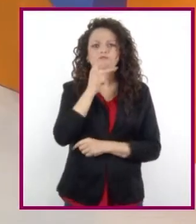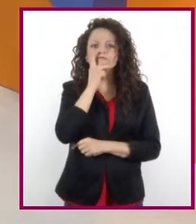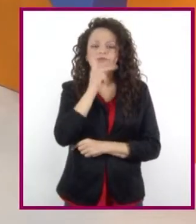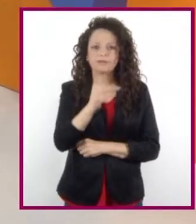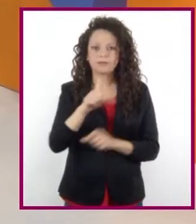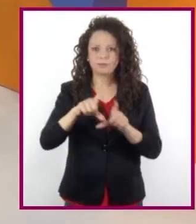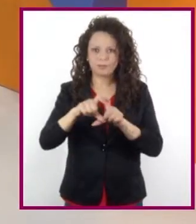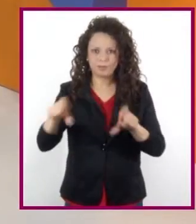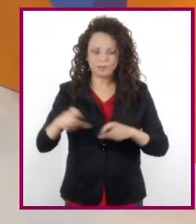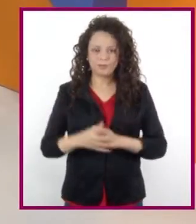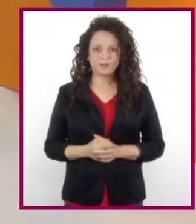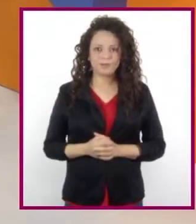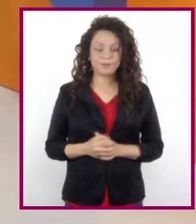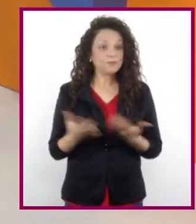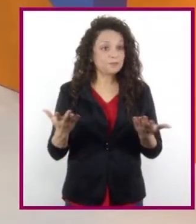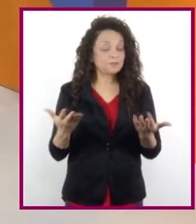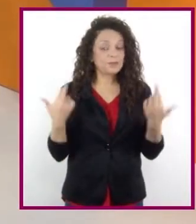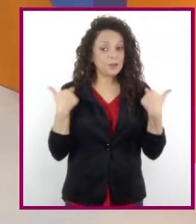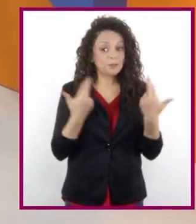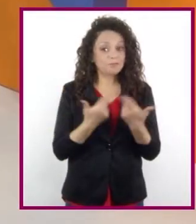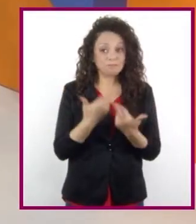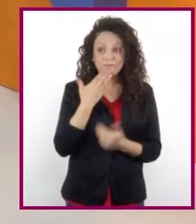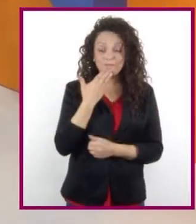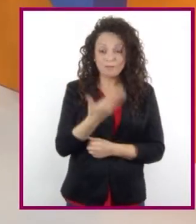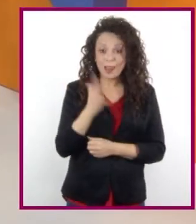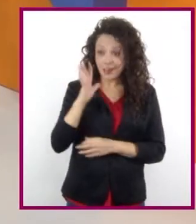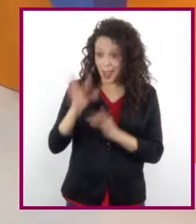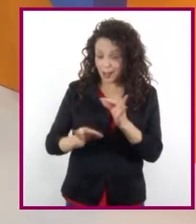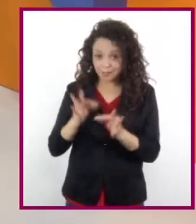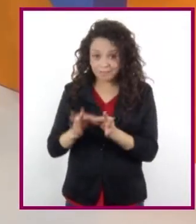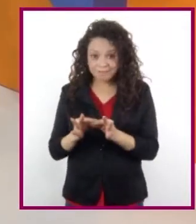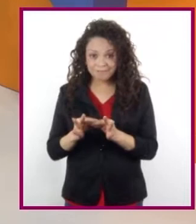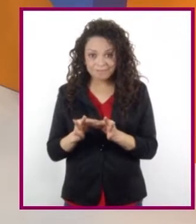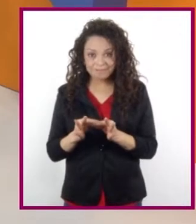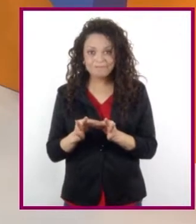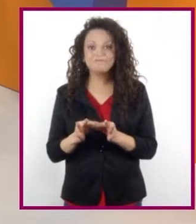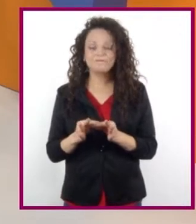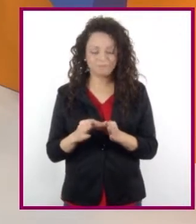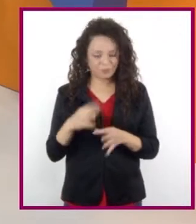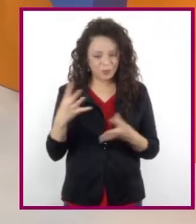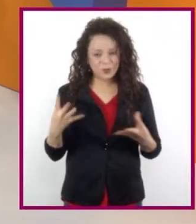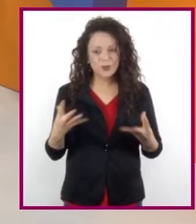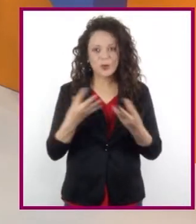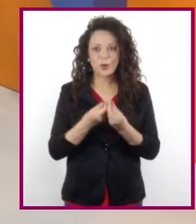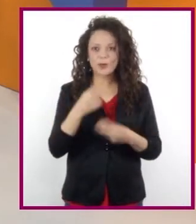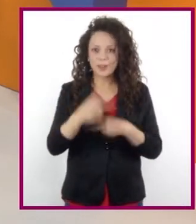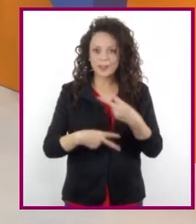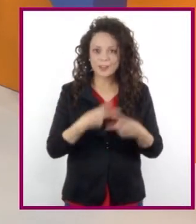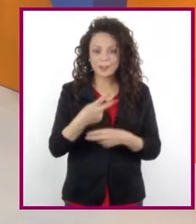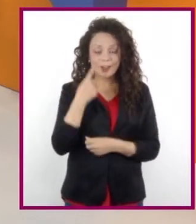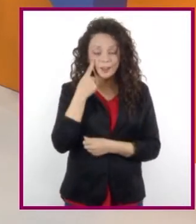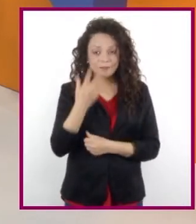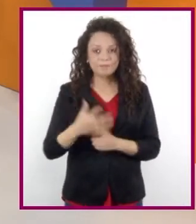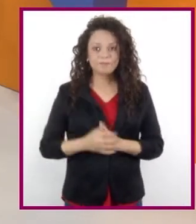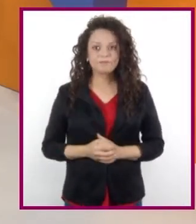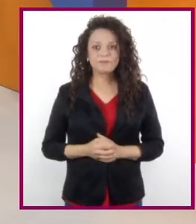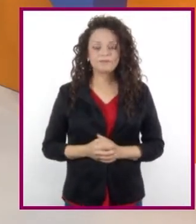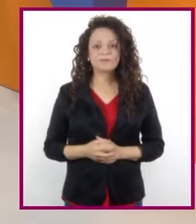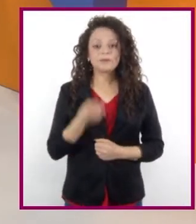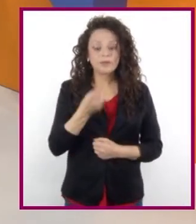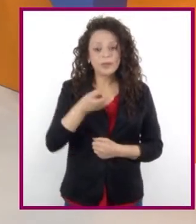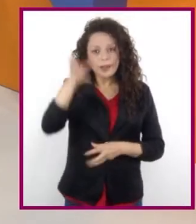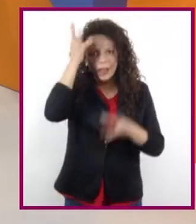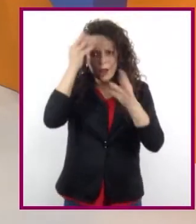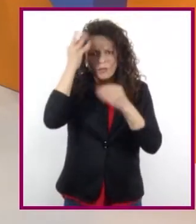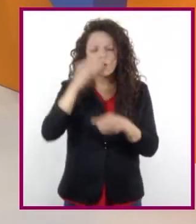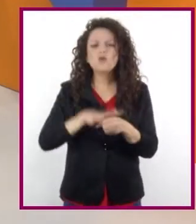Profesora, me parece muy bien. ¿Listas? ¿Listos? Bien, pues vamos juntos. En esta sesión, el aprendizaje esperado